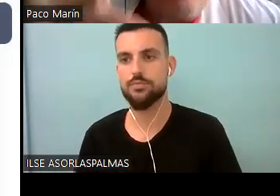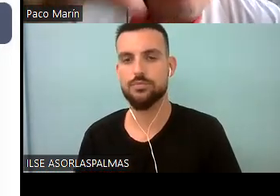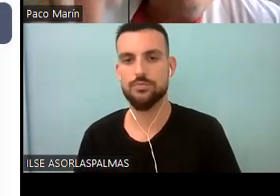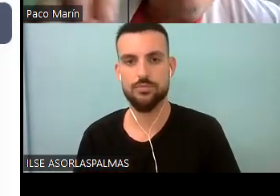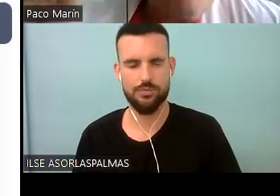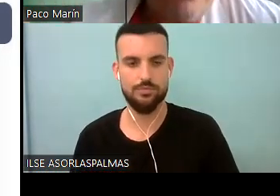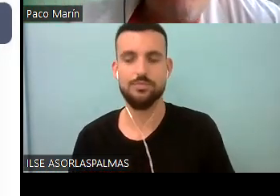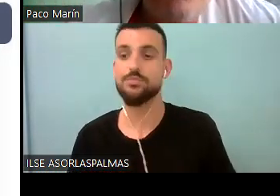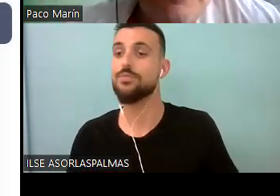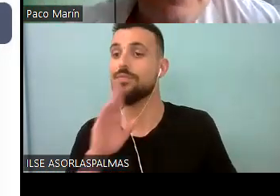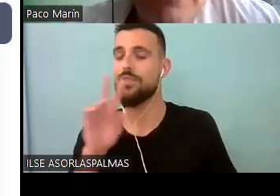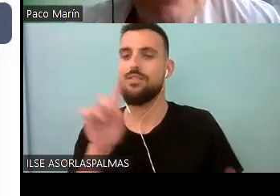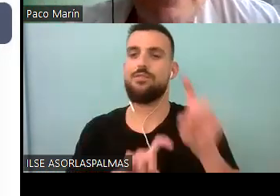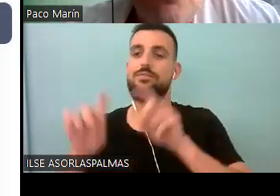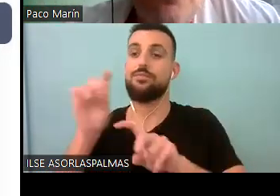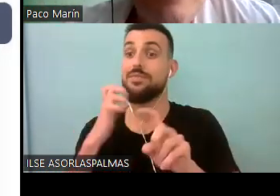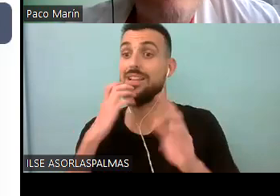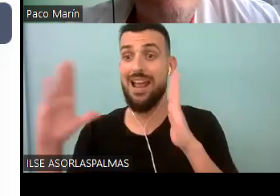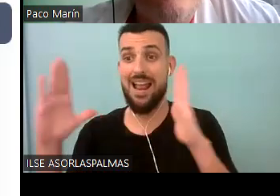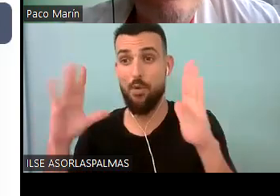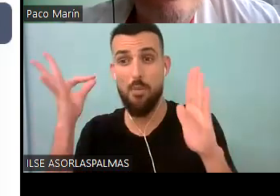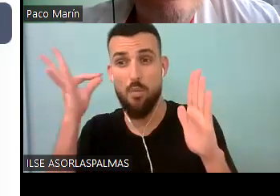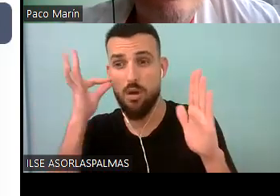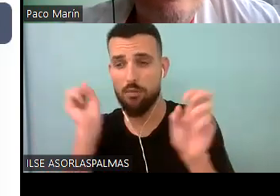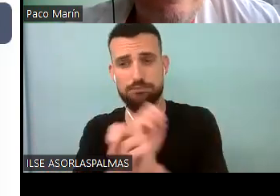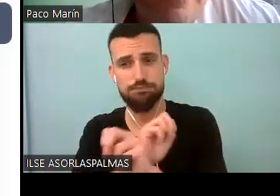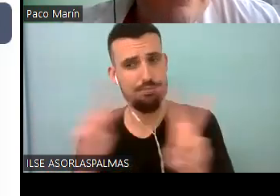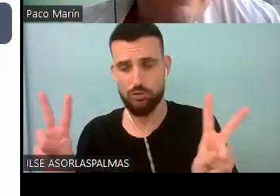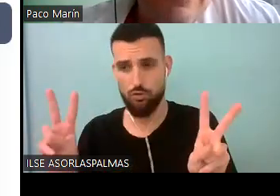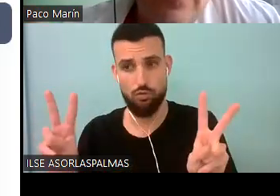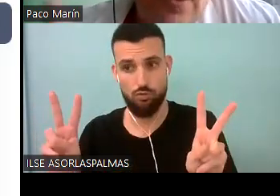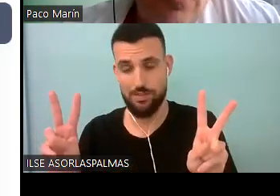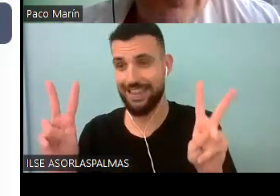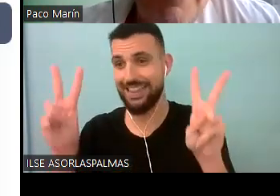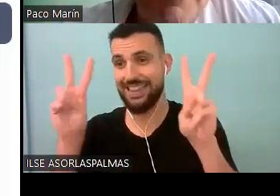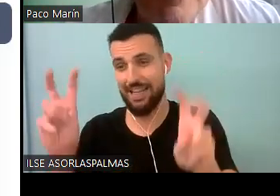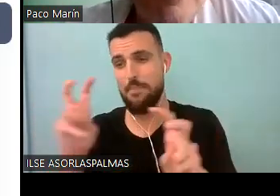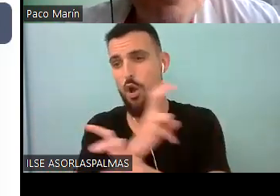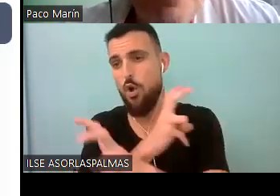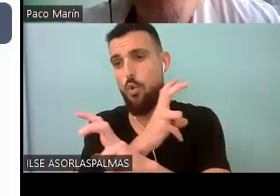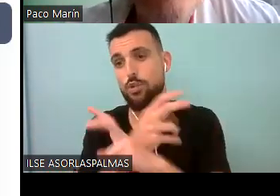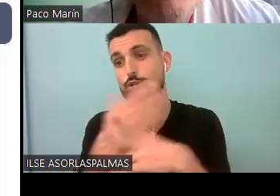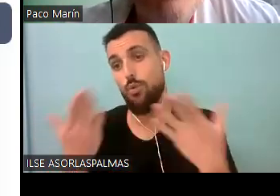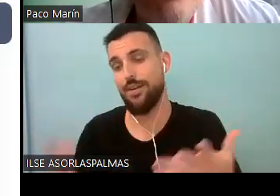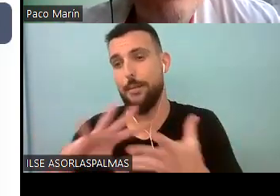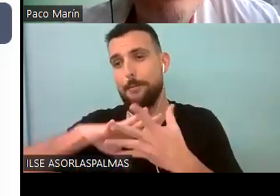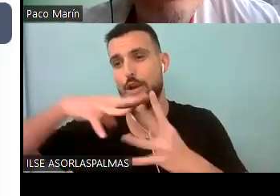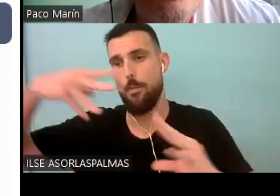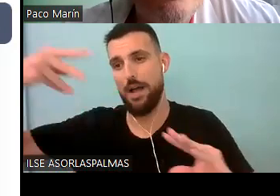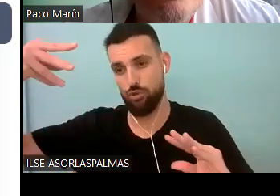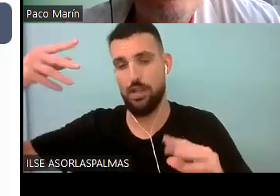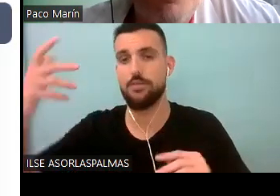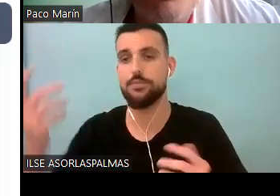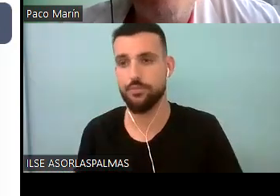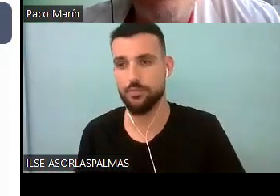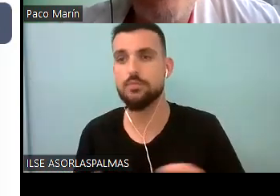Volvemos al concepto de si hay algún momento crítico en la vida de la mujer a nivel de los huesos, fundamentalmente es la menopausia,